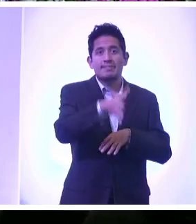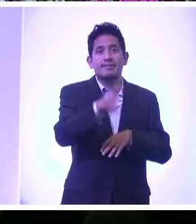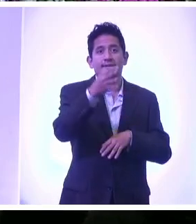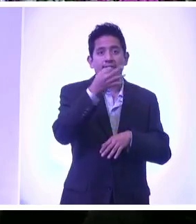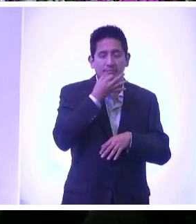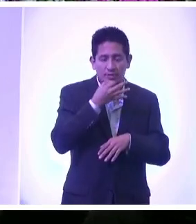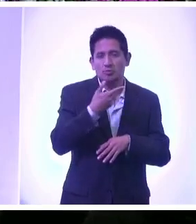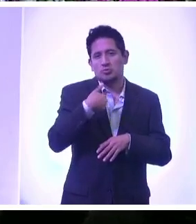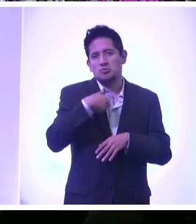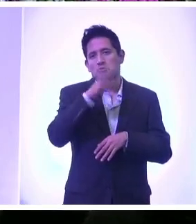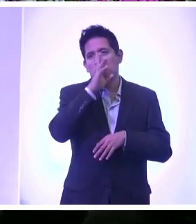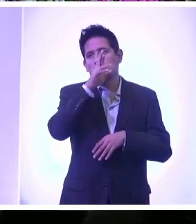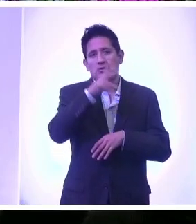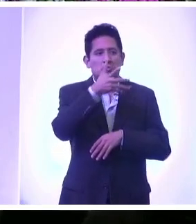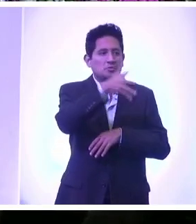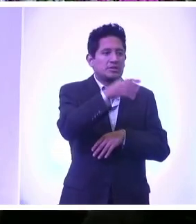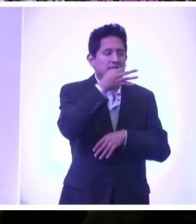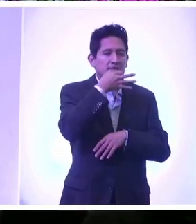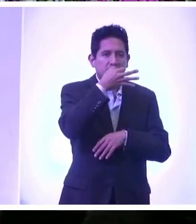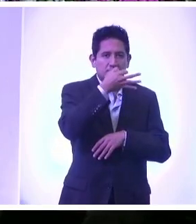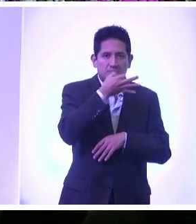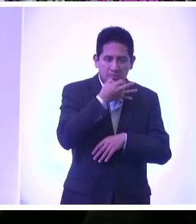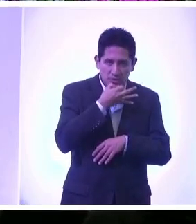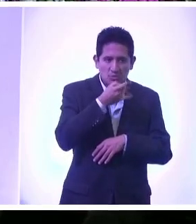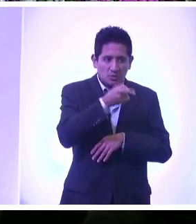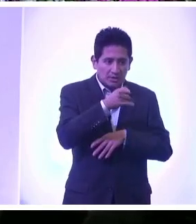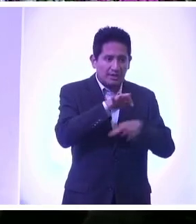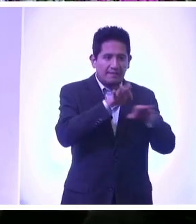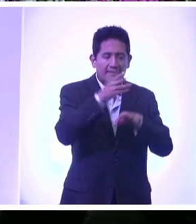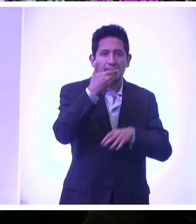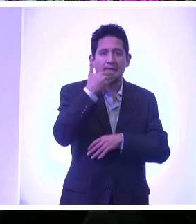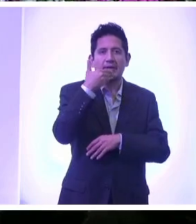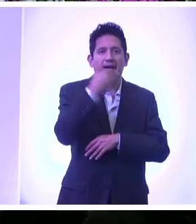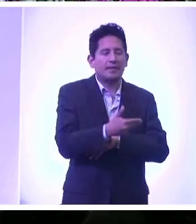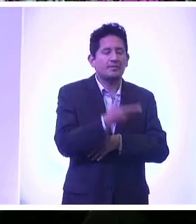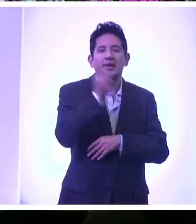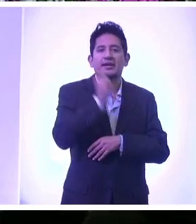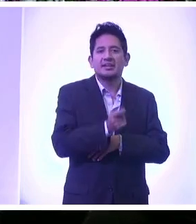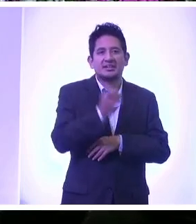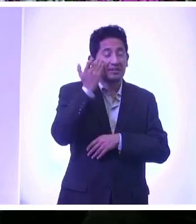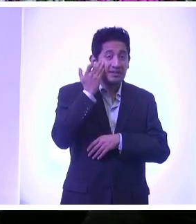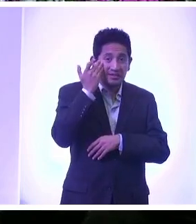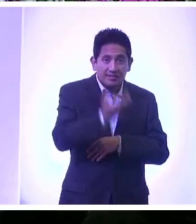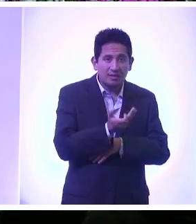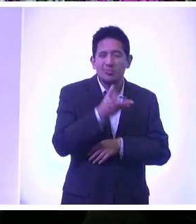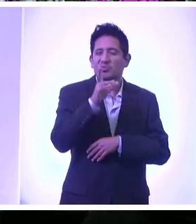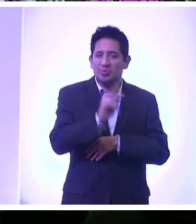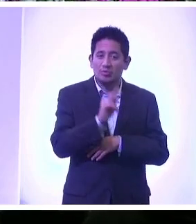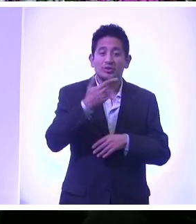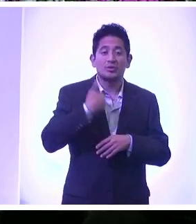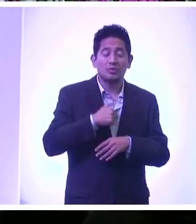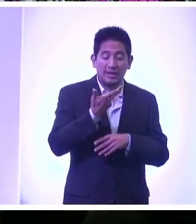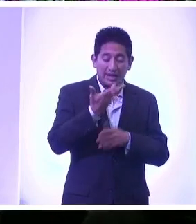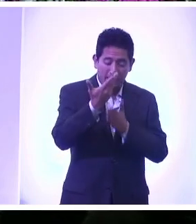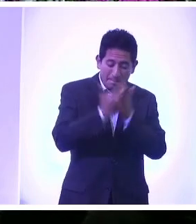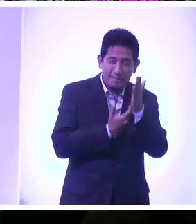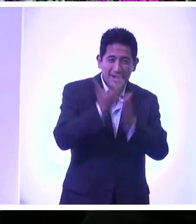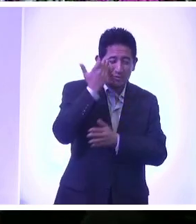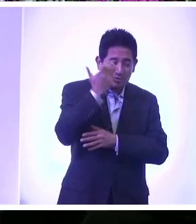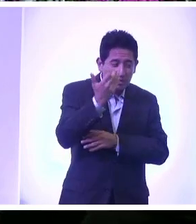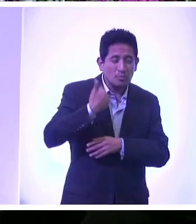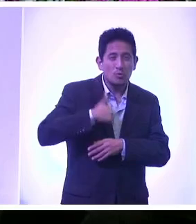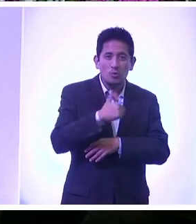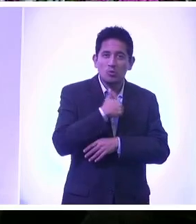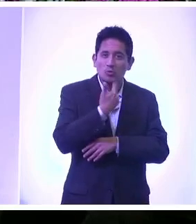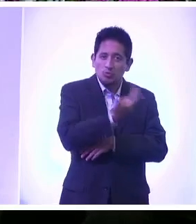los trabaje bien y pagarle por los 10 minutos que trabajó no es el tiempo sino lo que podemos generar en una línea de tiempo